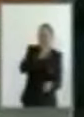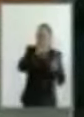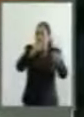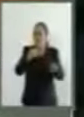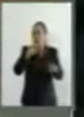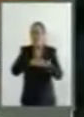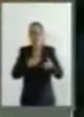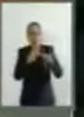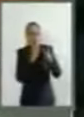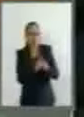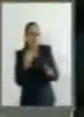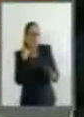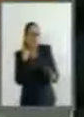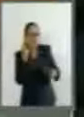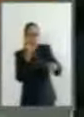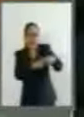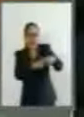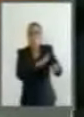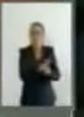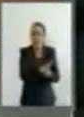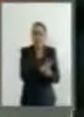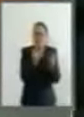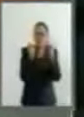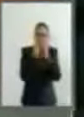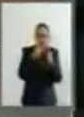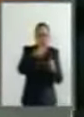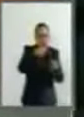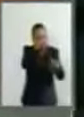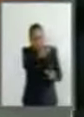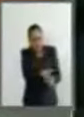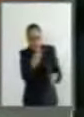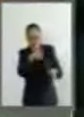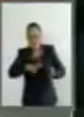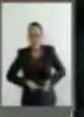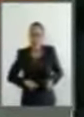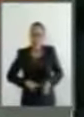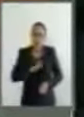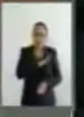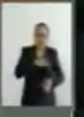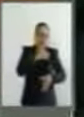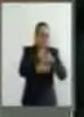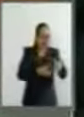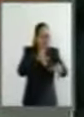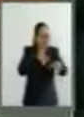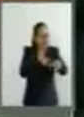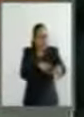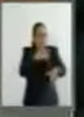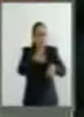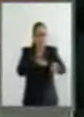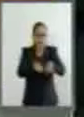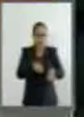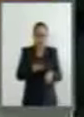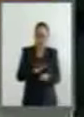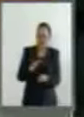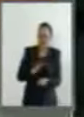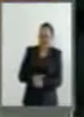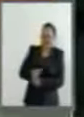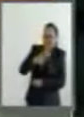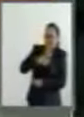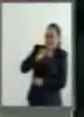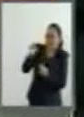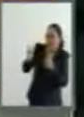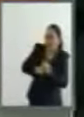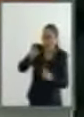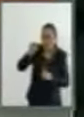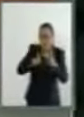independiente de la sigla partidaria que representen, es decir, la expertise. Yo no tengo la menor duda de